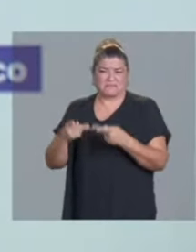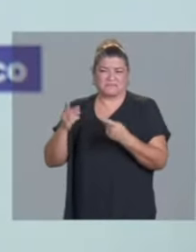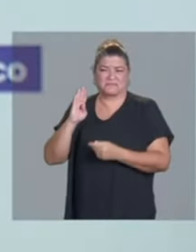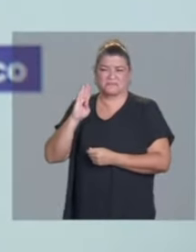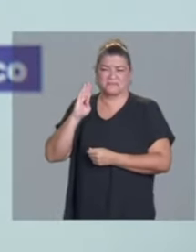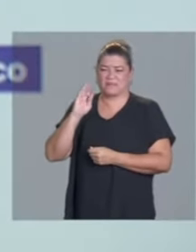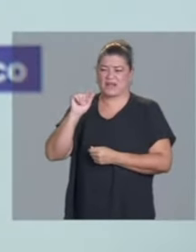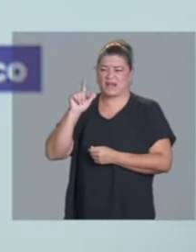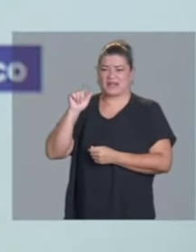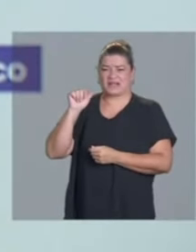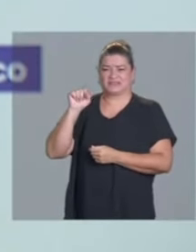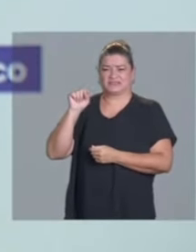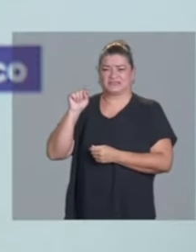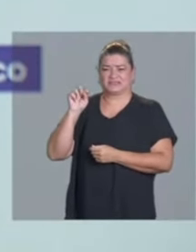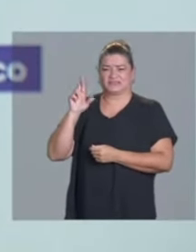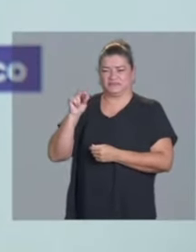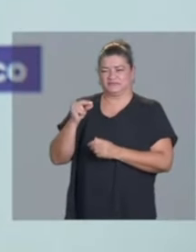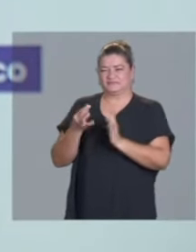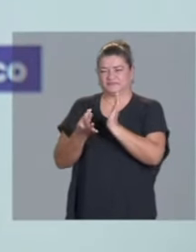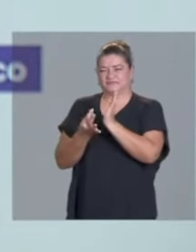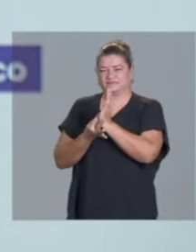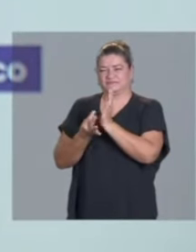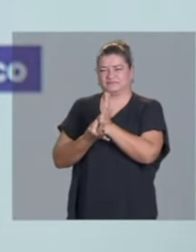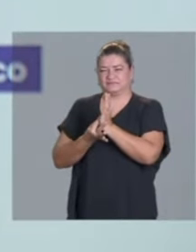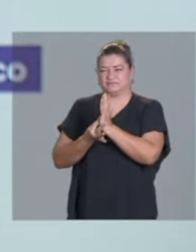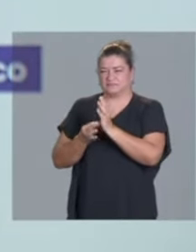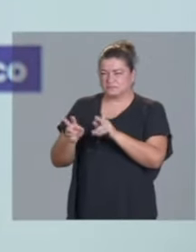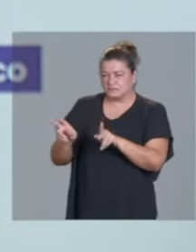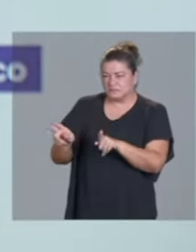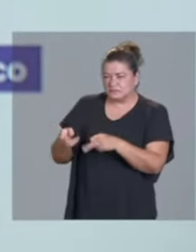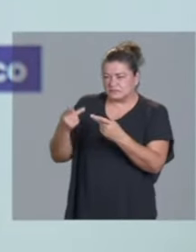Es un robadero, Dos Bocas y el Tren Maya.